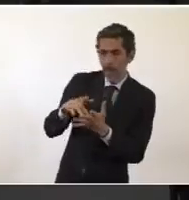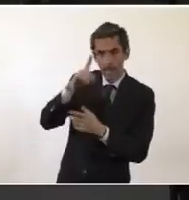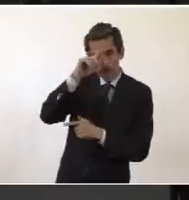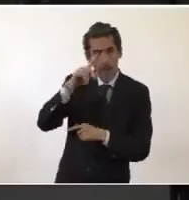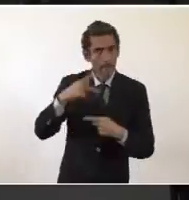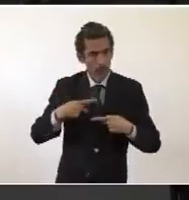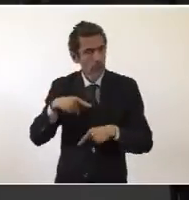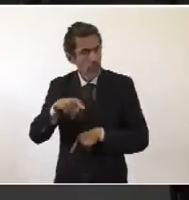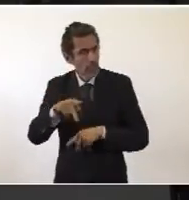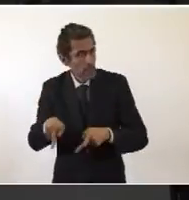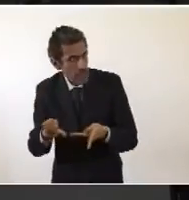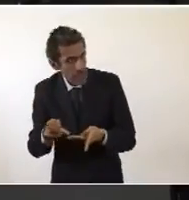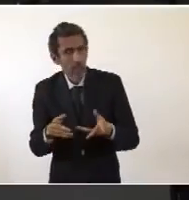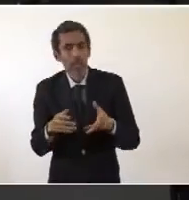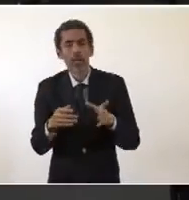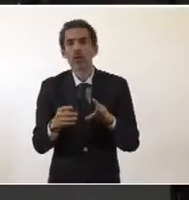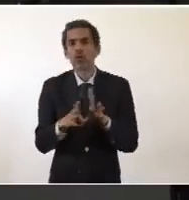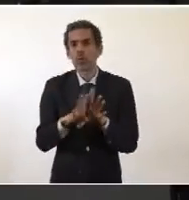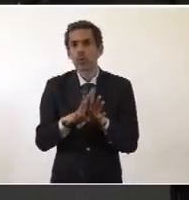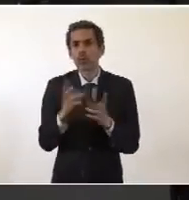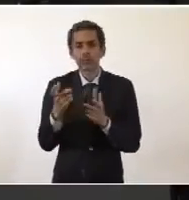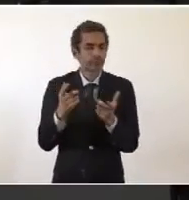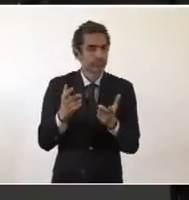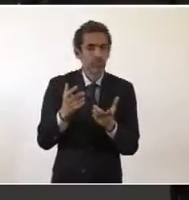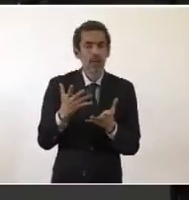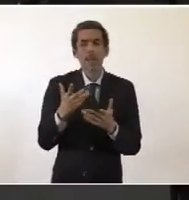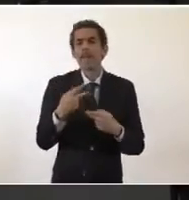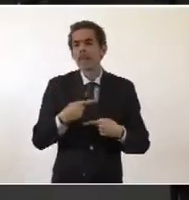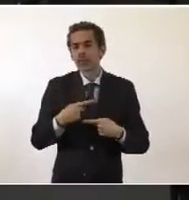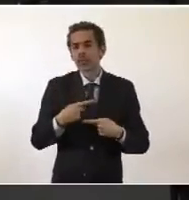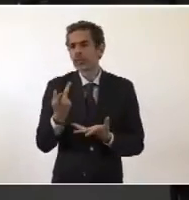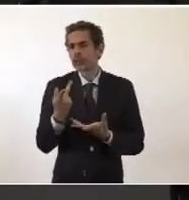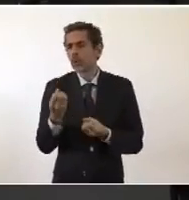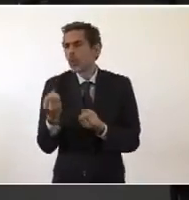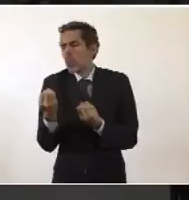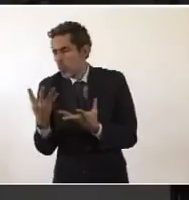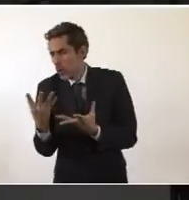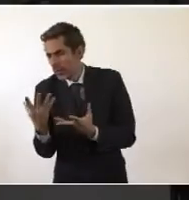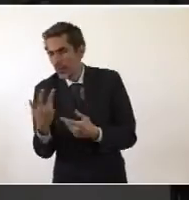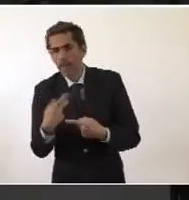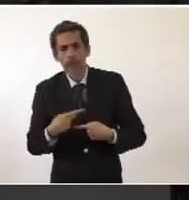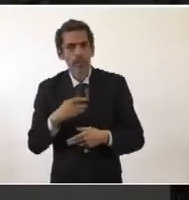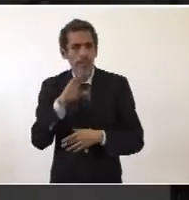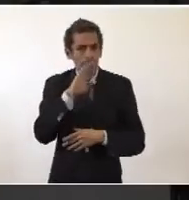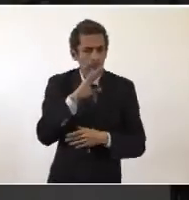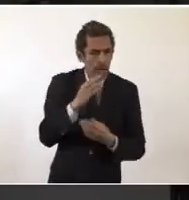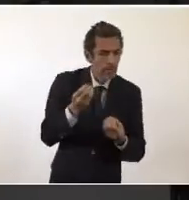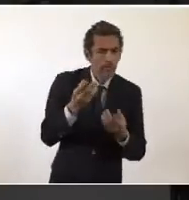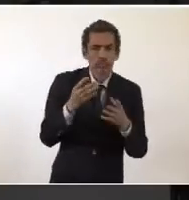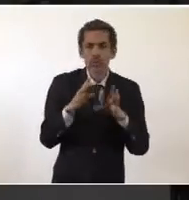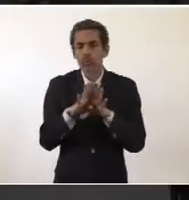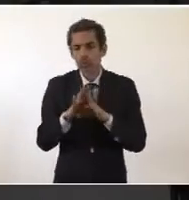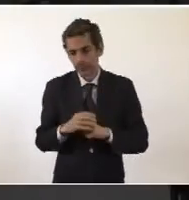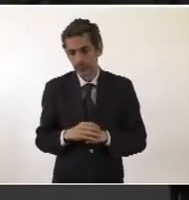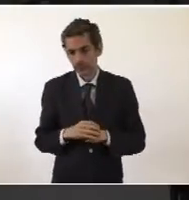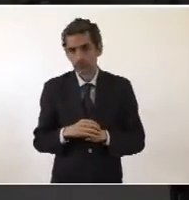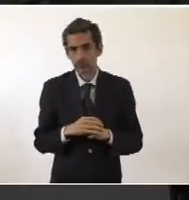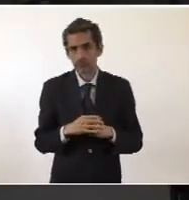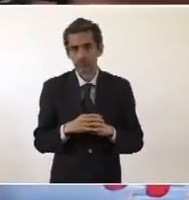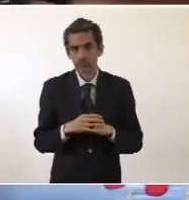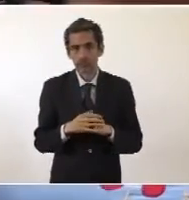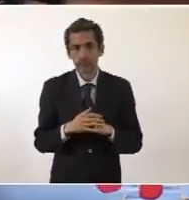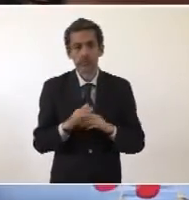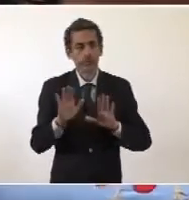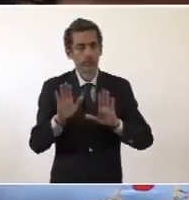locatarios? Y si nos podrían dar las cifras de cuántos resultaron afectados, ¿en cuánto se calculan esas afectaciones? Sí, a ver, la central de abasto depende